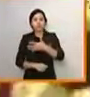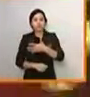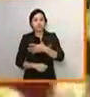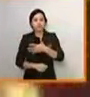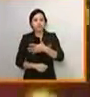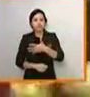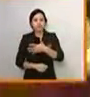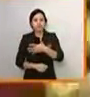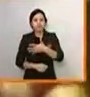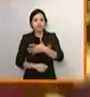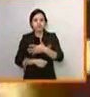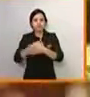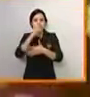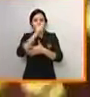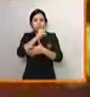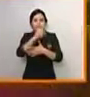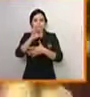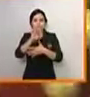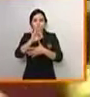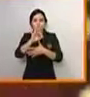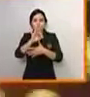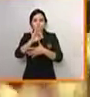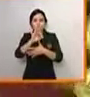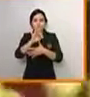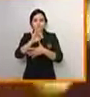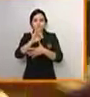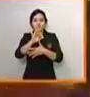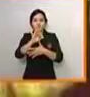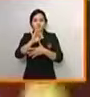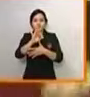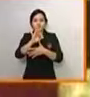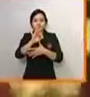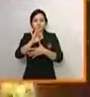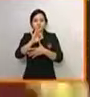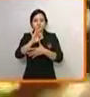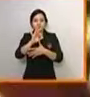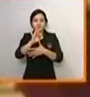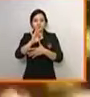es el 09. Siguiente número ganador.